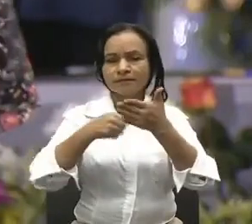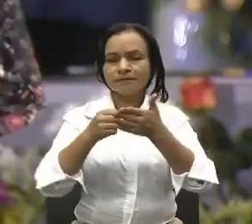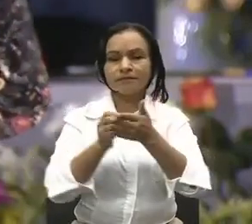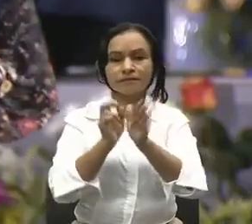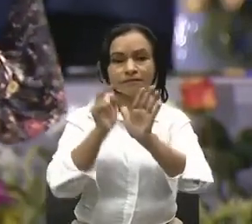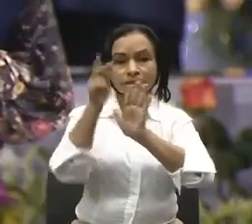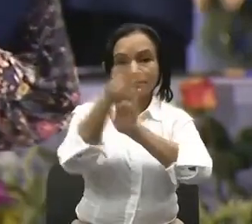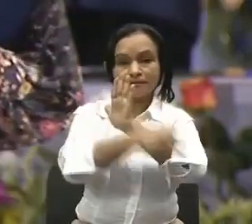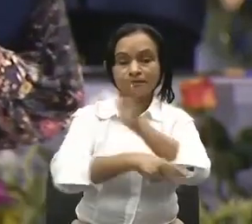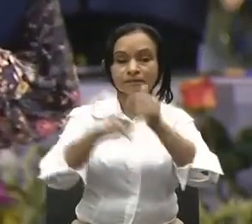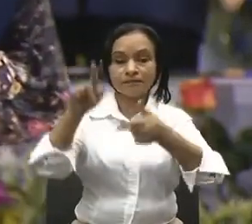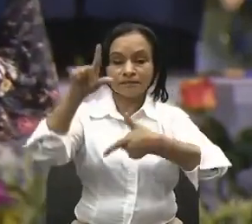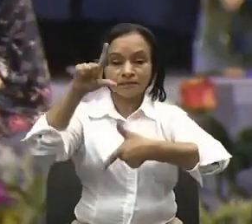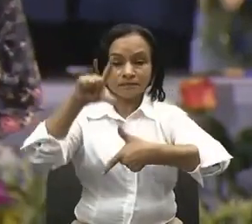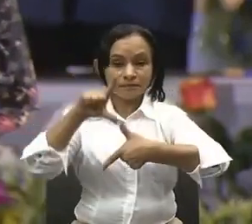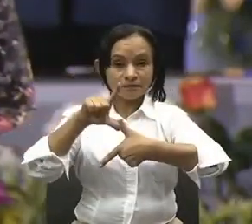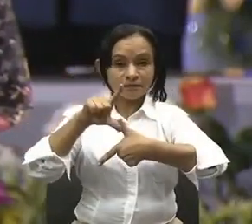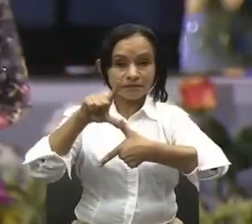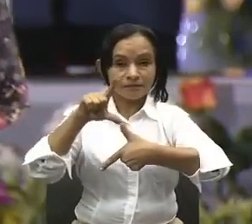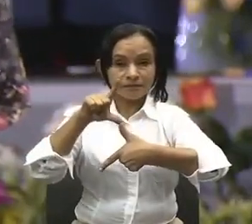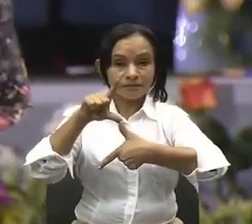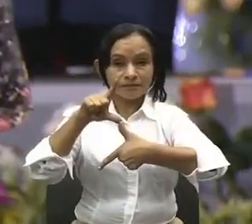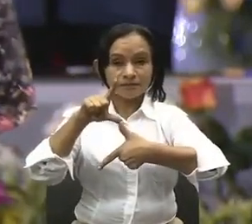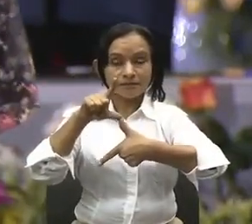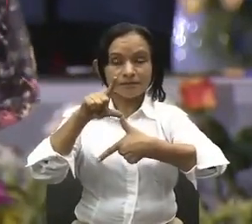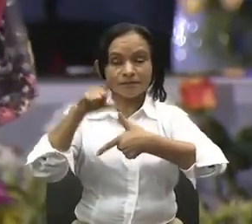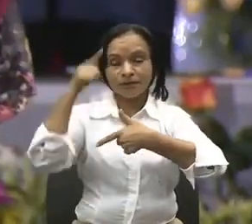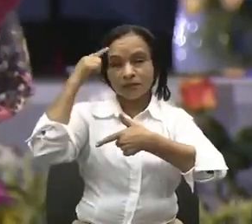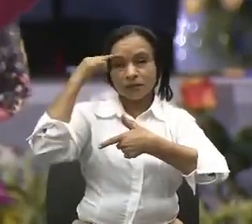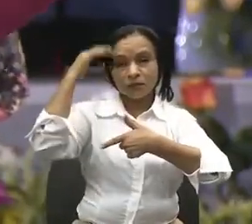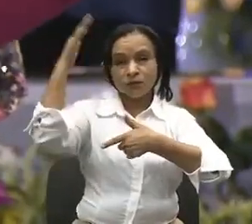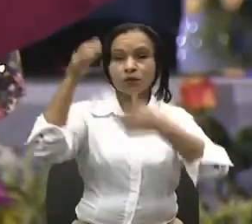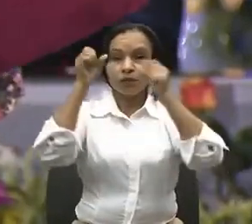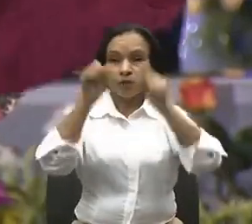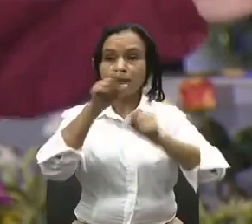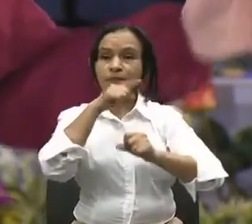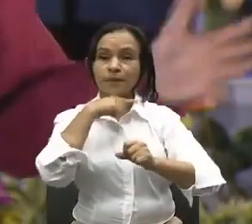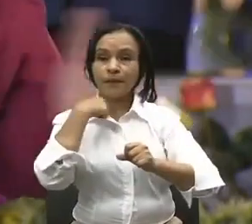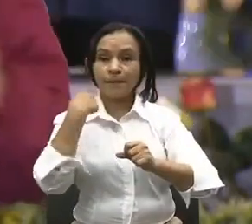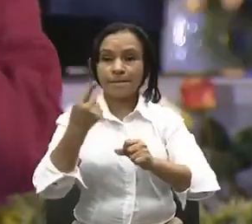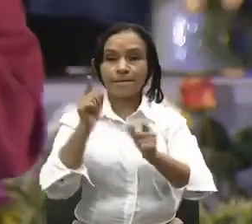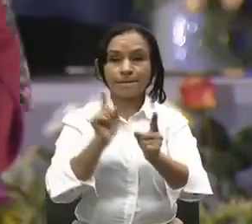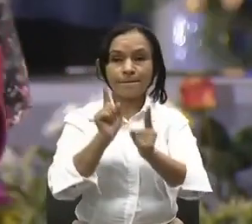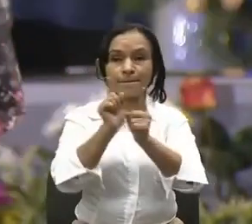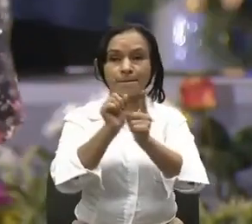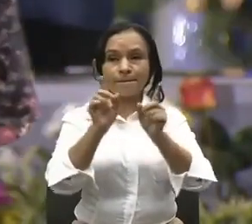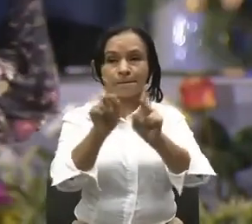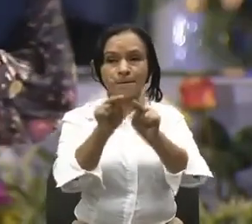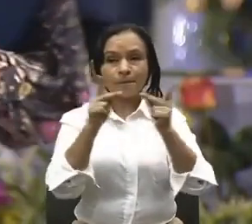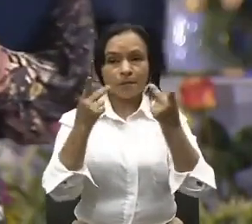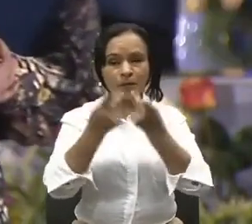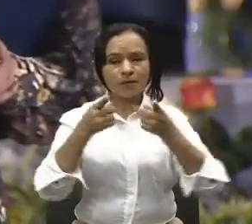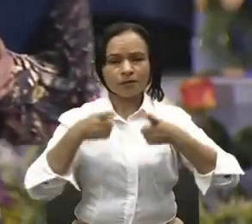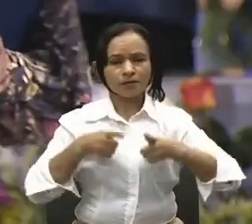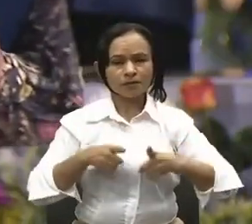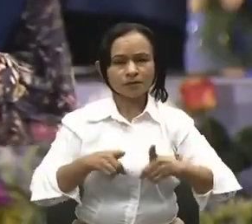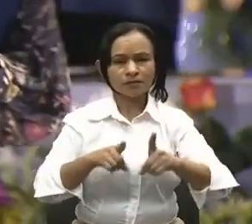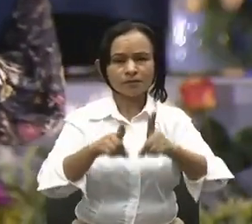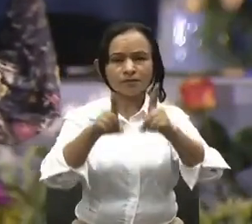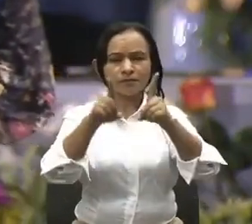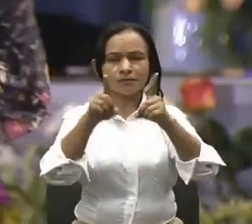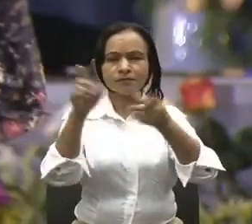Estados latinoamericanos, que es el sueño hecho realidad de poder reencontrarnos, de poder reunirnos, con